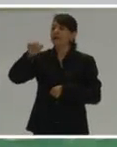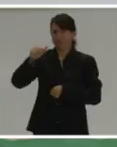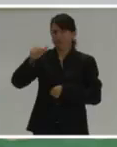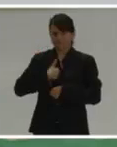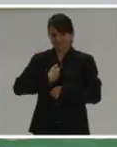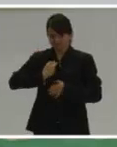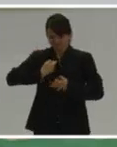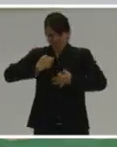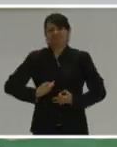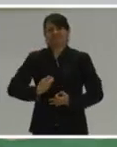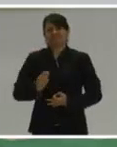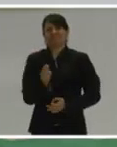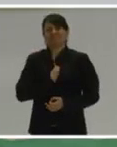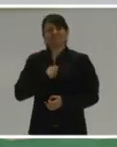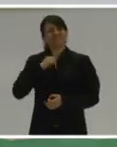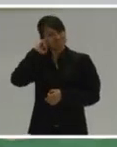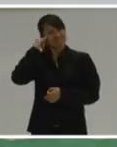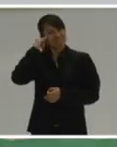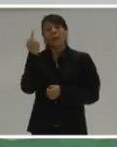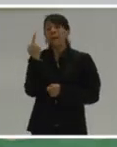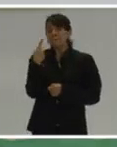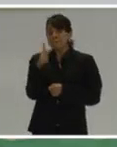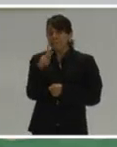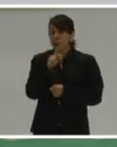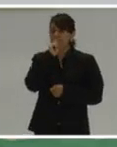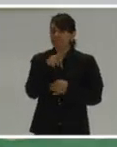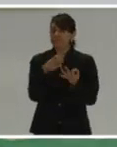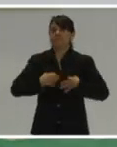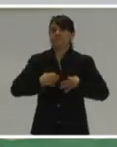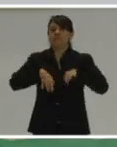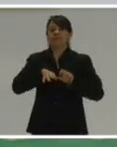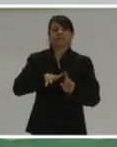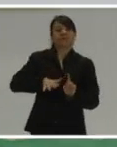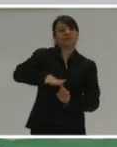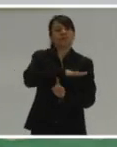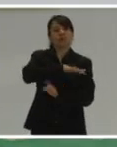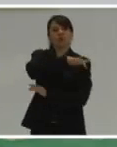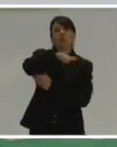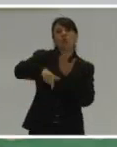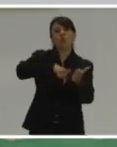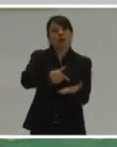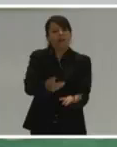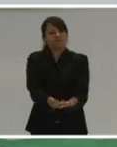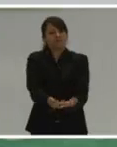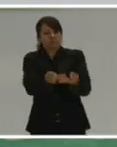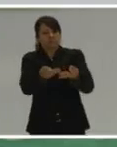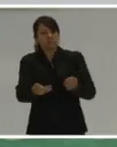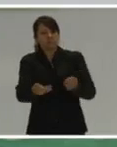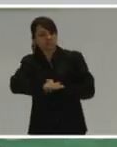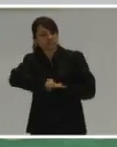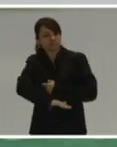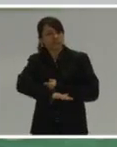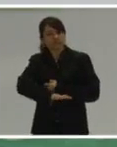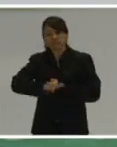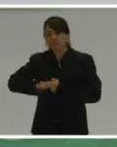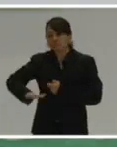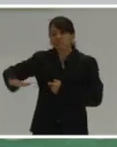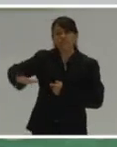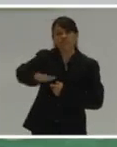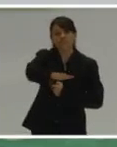de autonomías es importante la base territorial, ¿sí? Porque yo no puedo, o